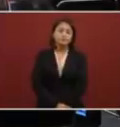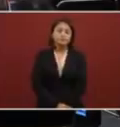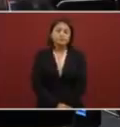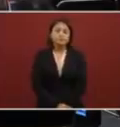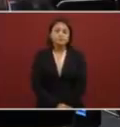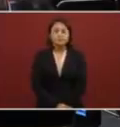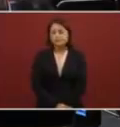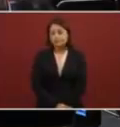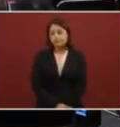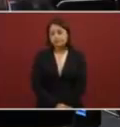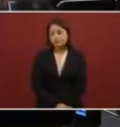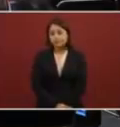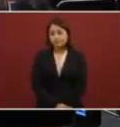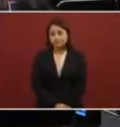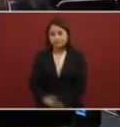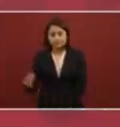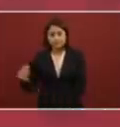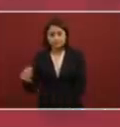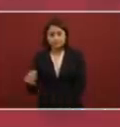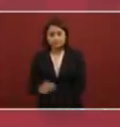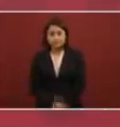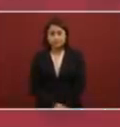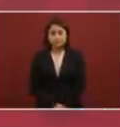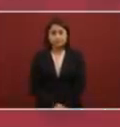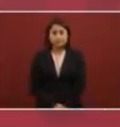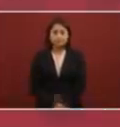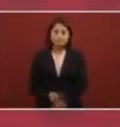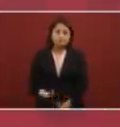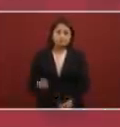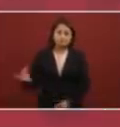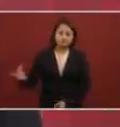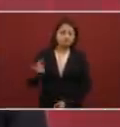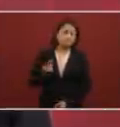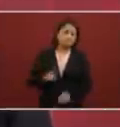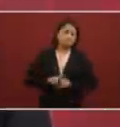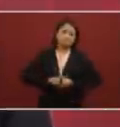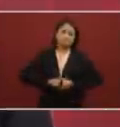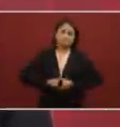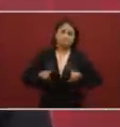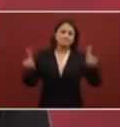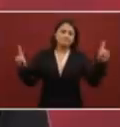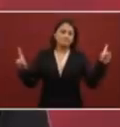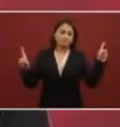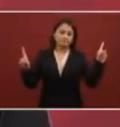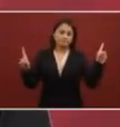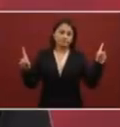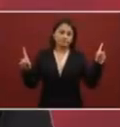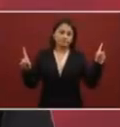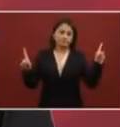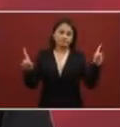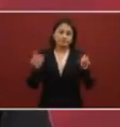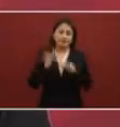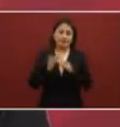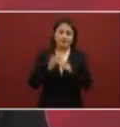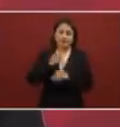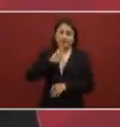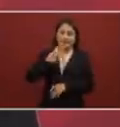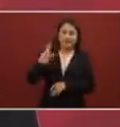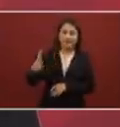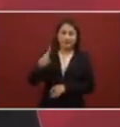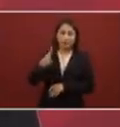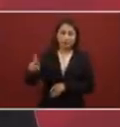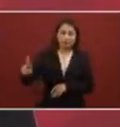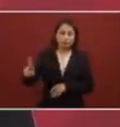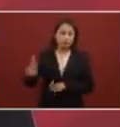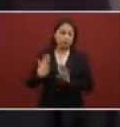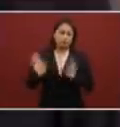No, desde luego, no somos iguales. Pero no es para contestarle al doctor Narro, sino en